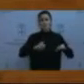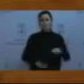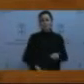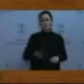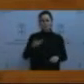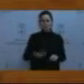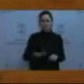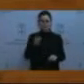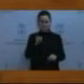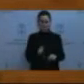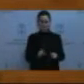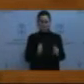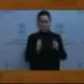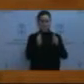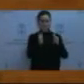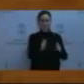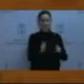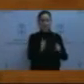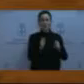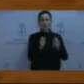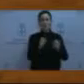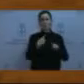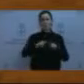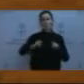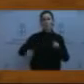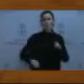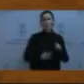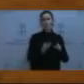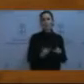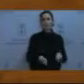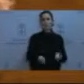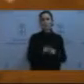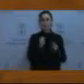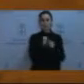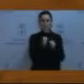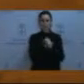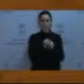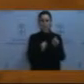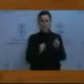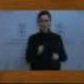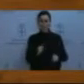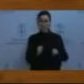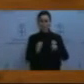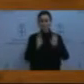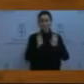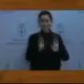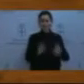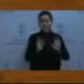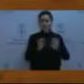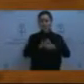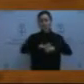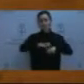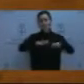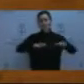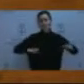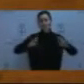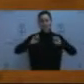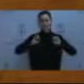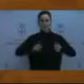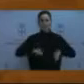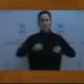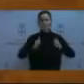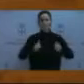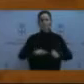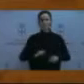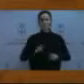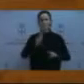importante, aportando tanto bienes como trabajo. Y, sin embargo, en la mayoría de los casos, quien figura